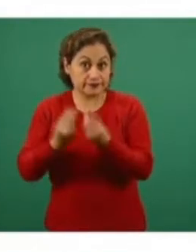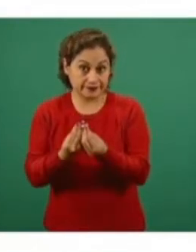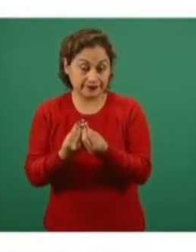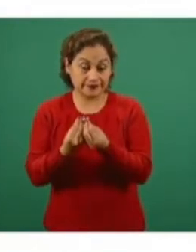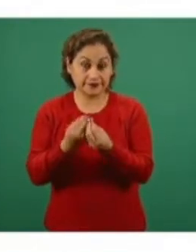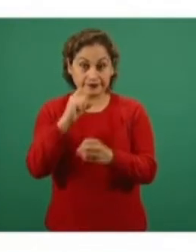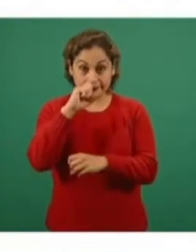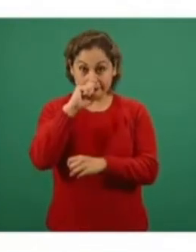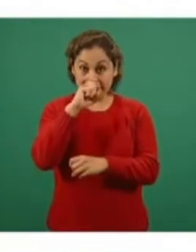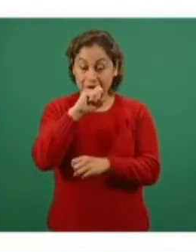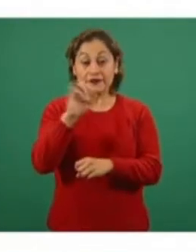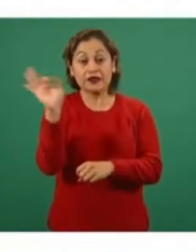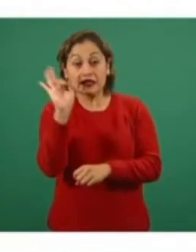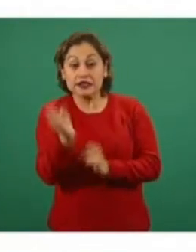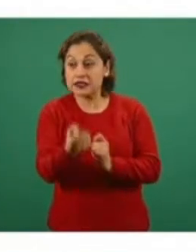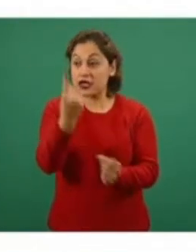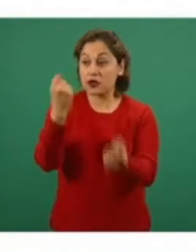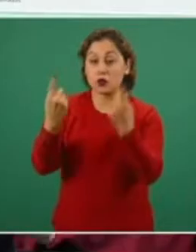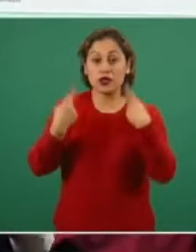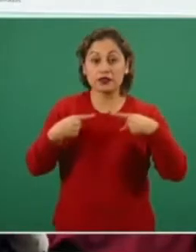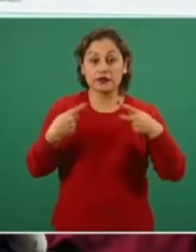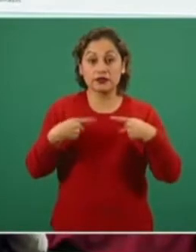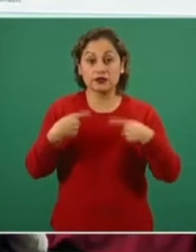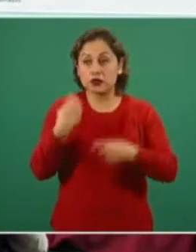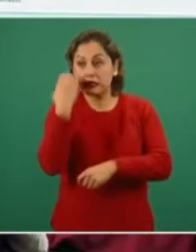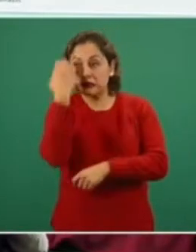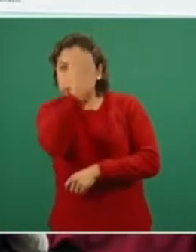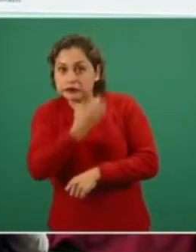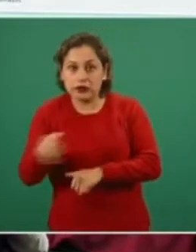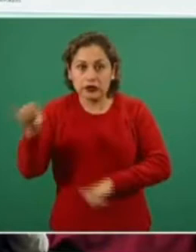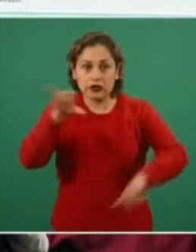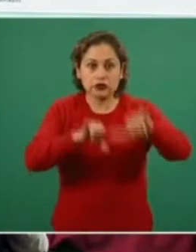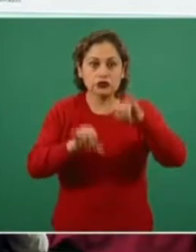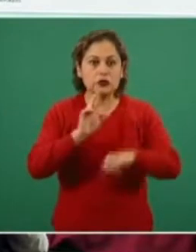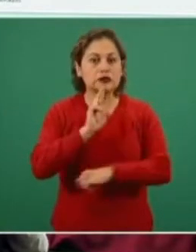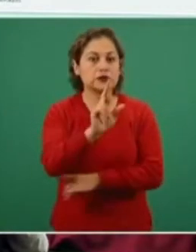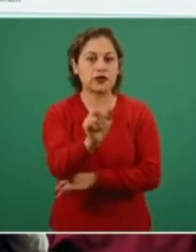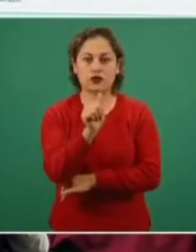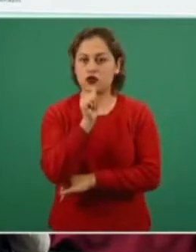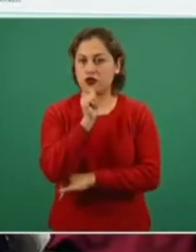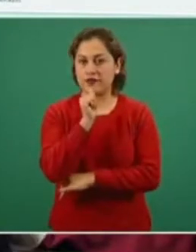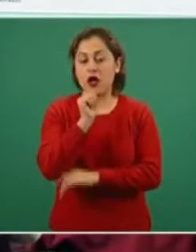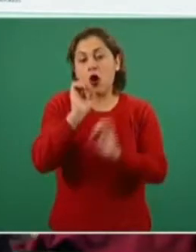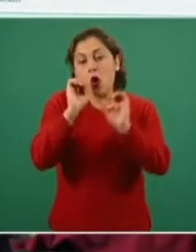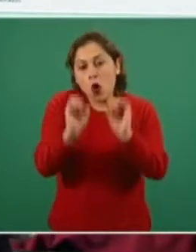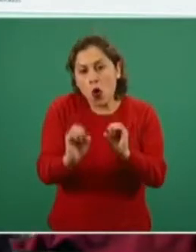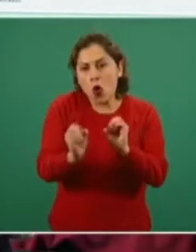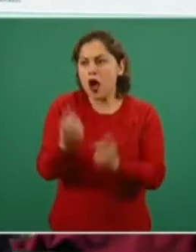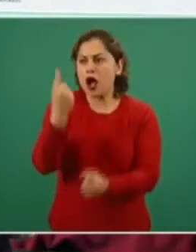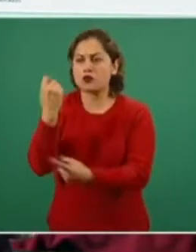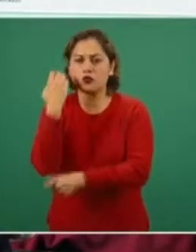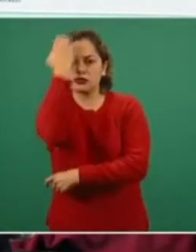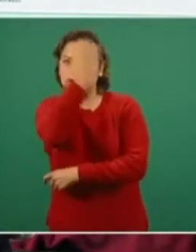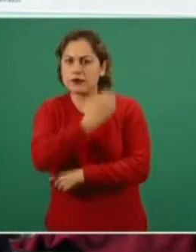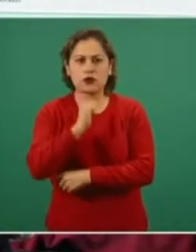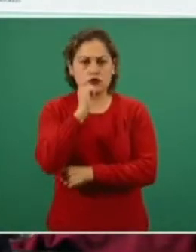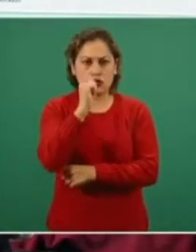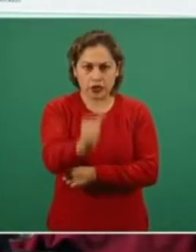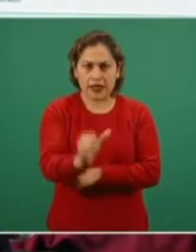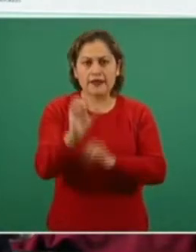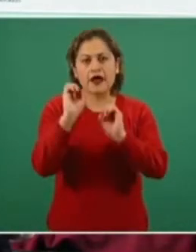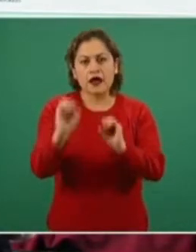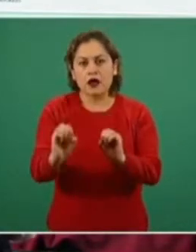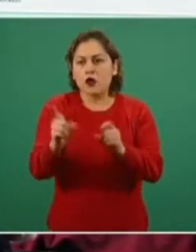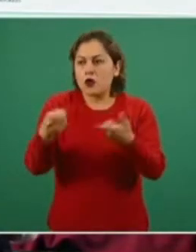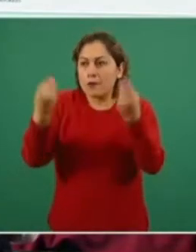razones todavía no están los resultados del laboratorio, no se les tomó muestra o se les tomó muestra pero ya no tienen posibilidad